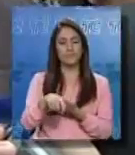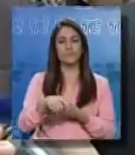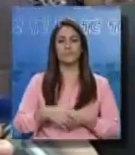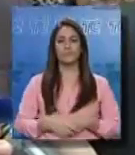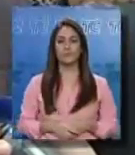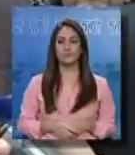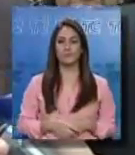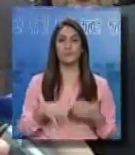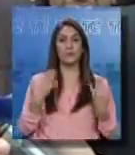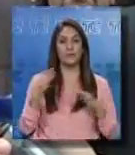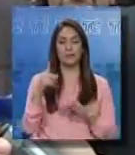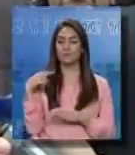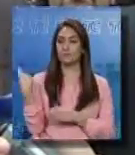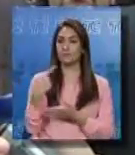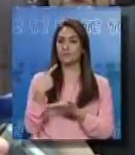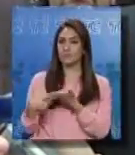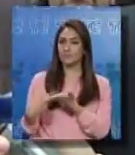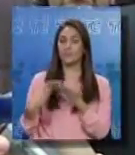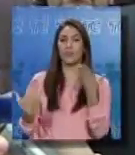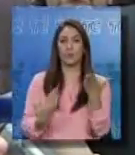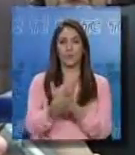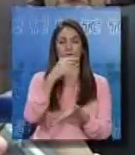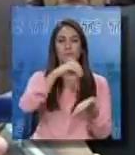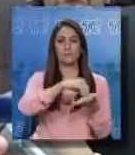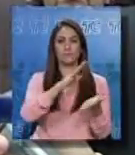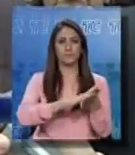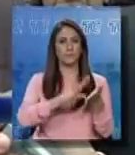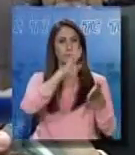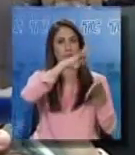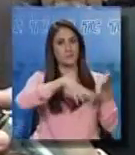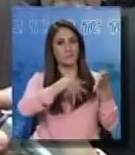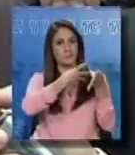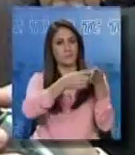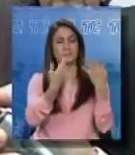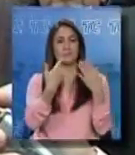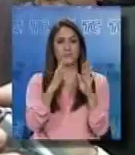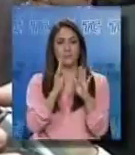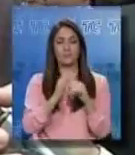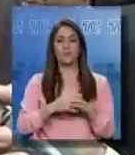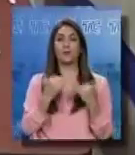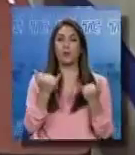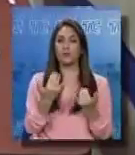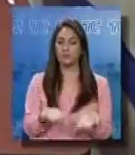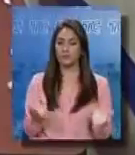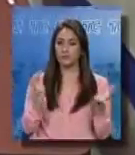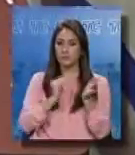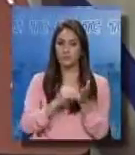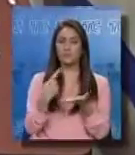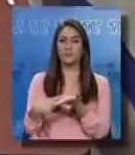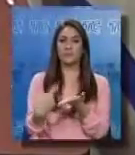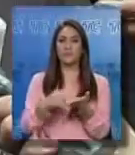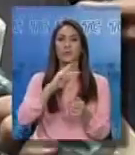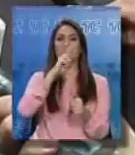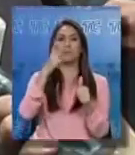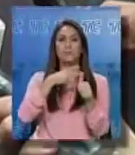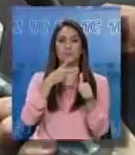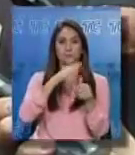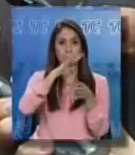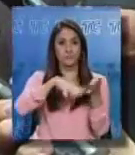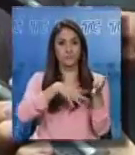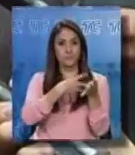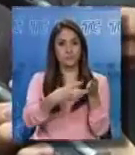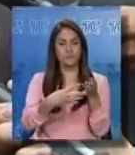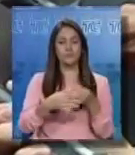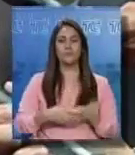se reunió, hay una nueva tabla, hoy se reúne nuevamente para hacer una segunda tabla y lo que se está